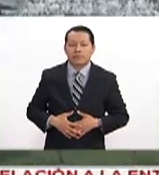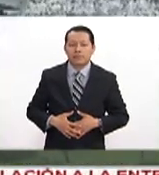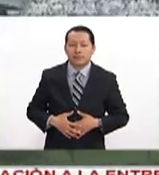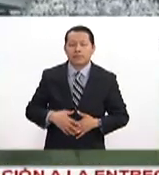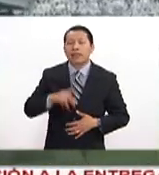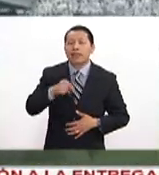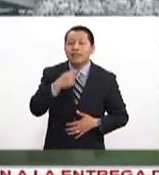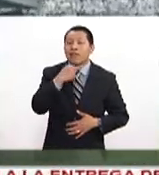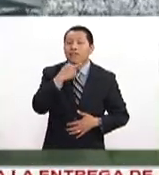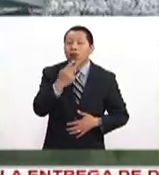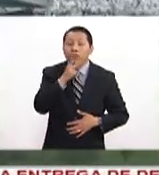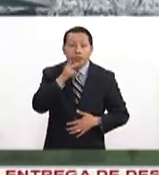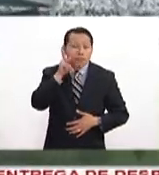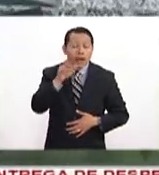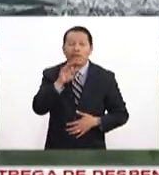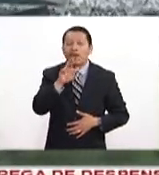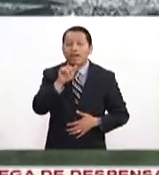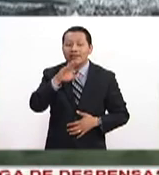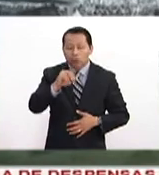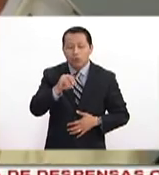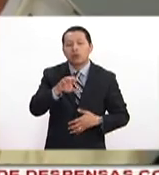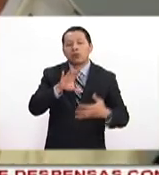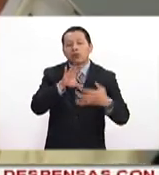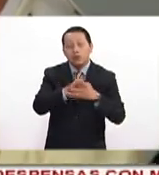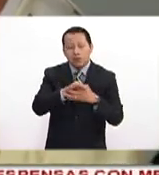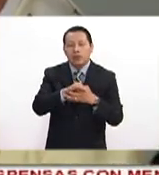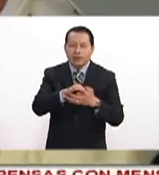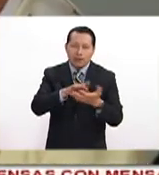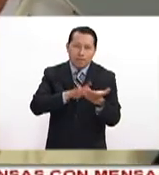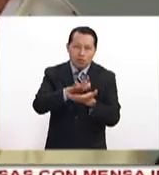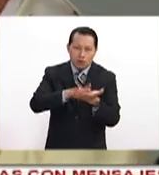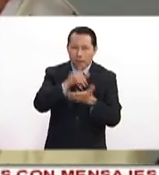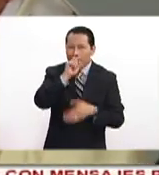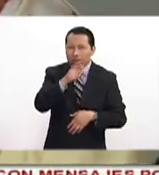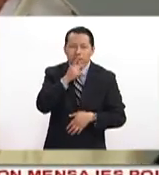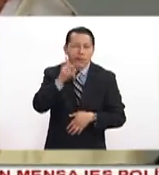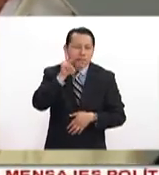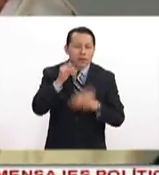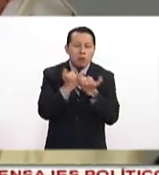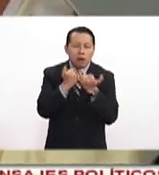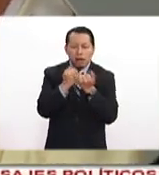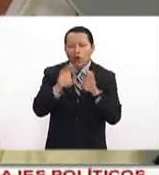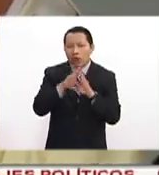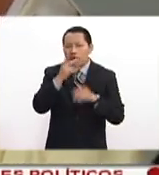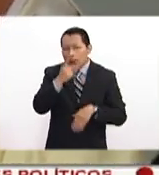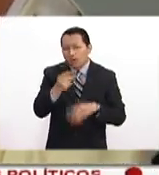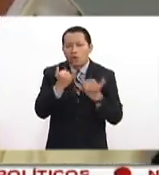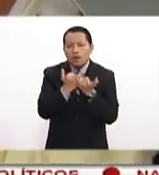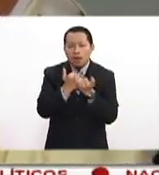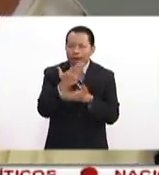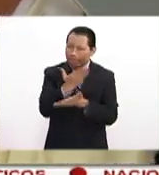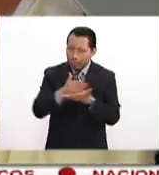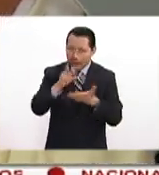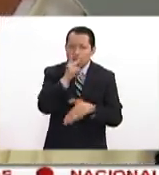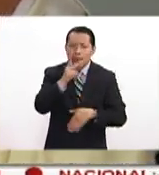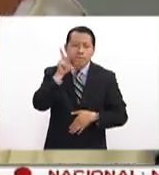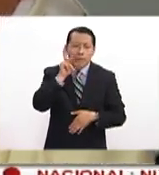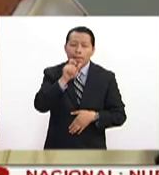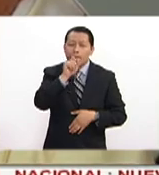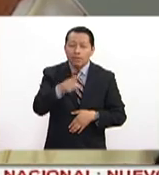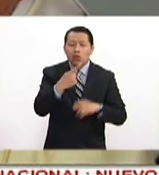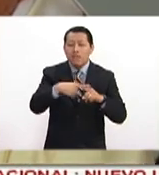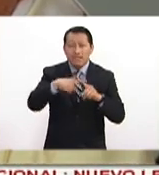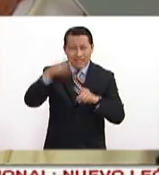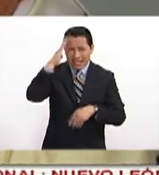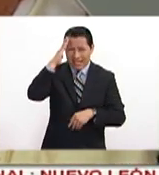Es la voz del Papa Francisco solidarizándose con las víctimas del sismo. Pero como le decía, además del Papa, pues varios líderes